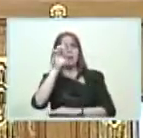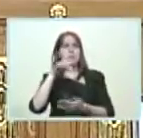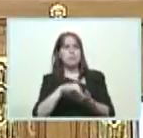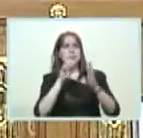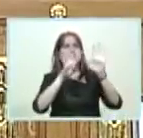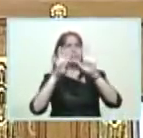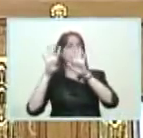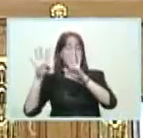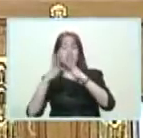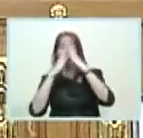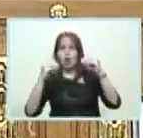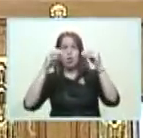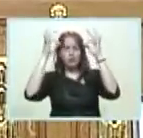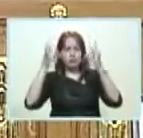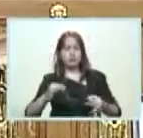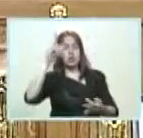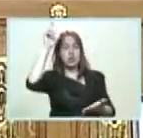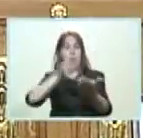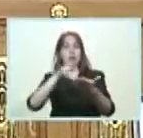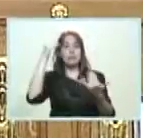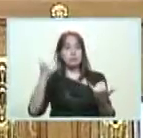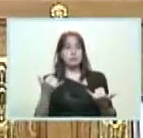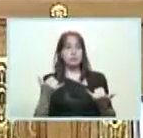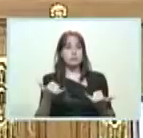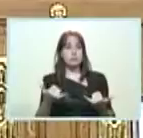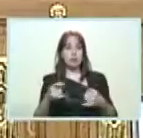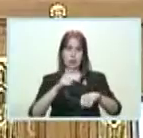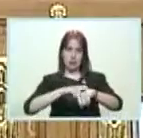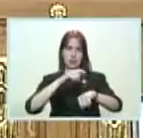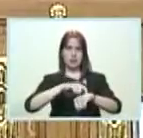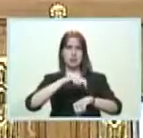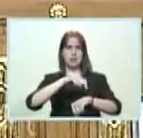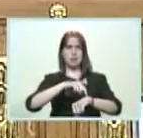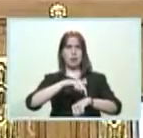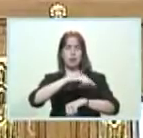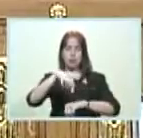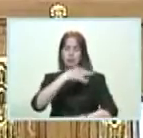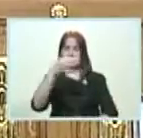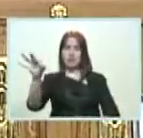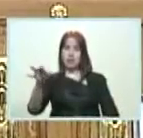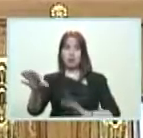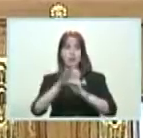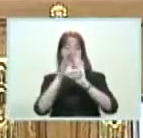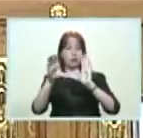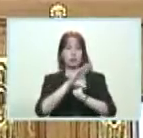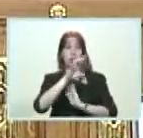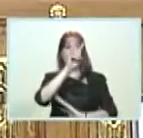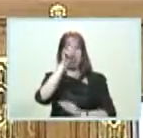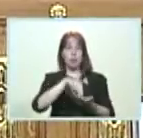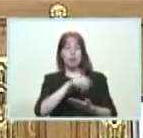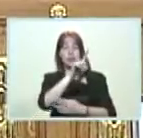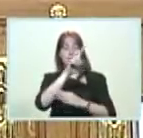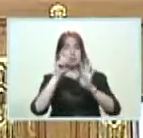cumplido. Así que ha llegado el tiempo perfecto para la constituyente del 2017.